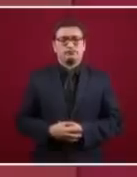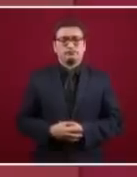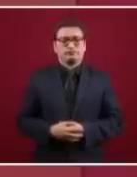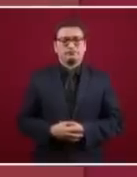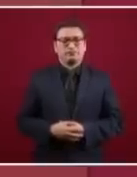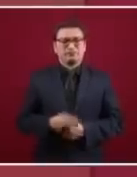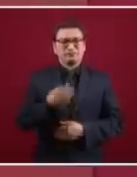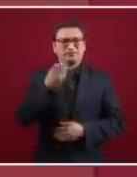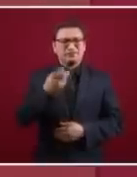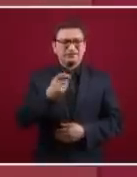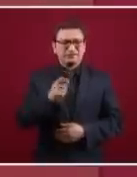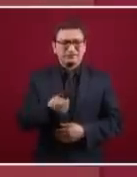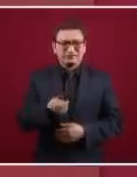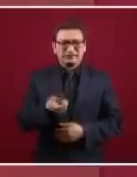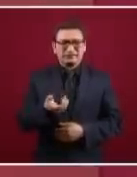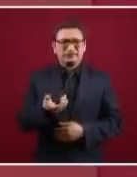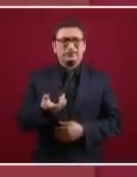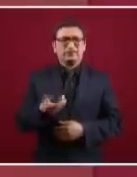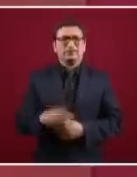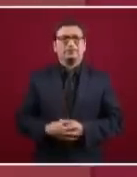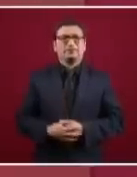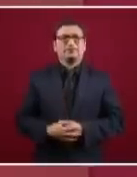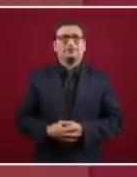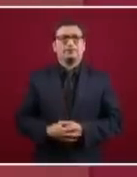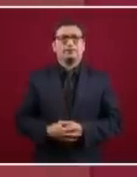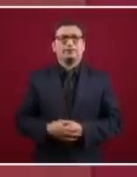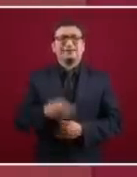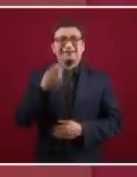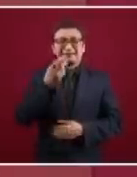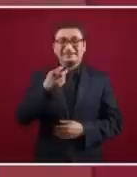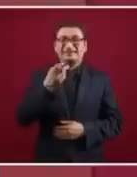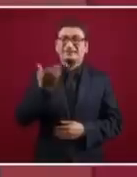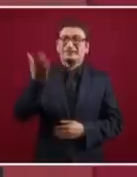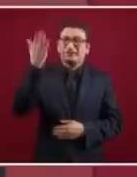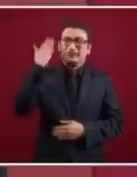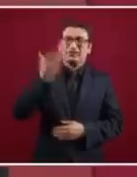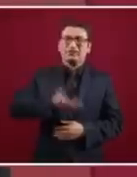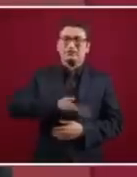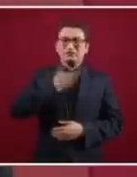eso era lo que prevalecía